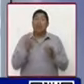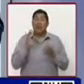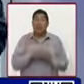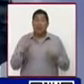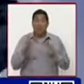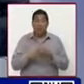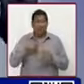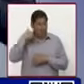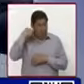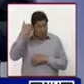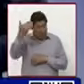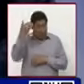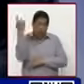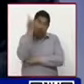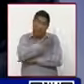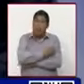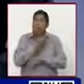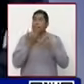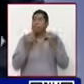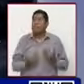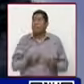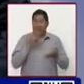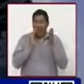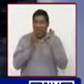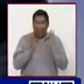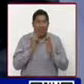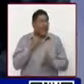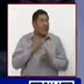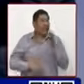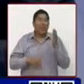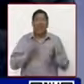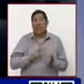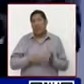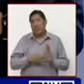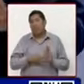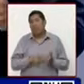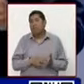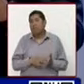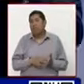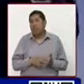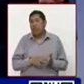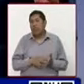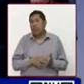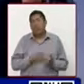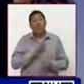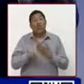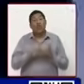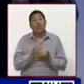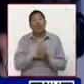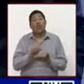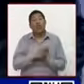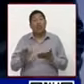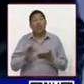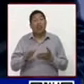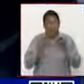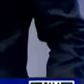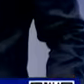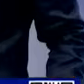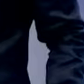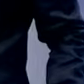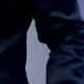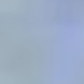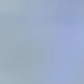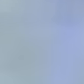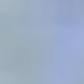más en los próximos días. Ahora queremos hablar, a ver, de lo que significa Todos Santos y Halloween. Presten atención a lo siguiente y